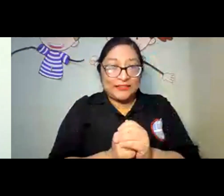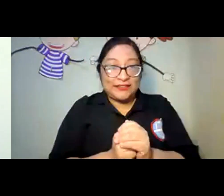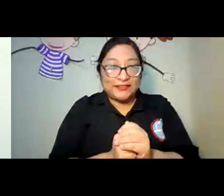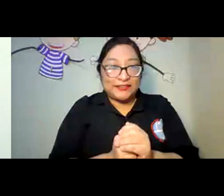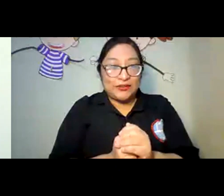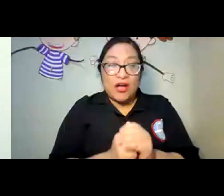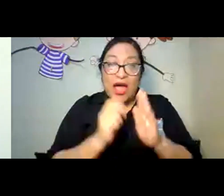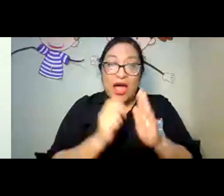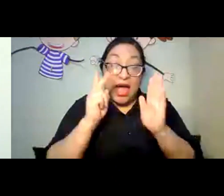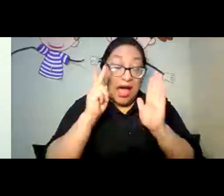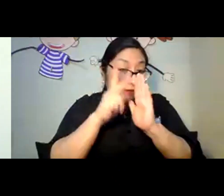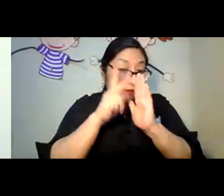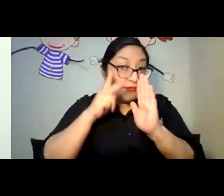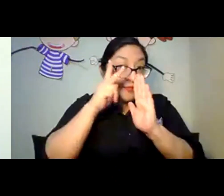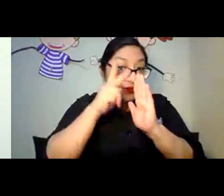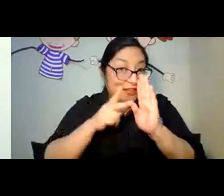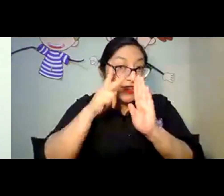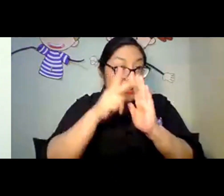este video para que puedan